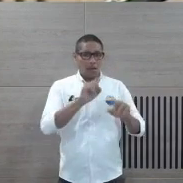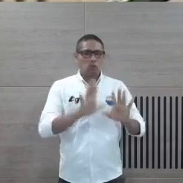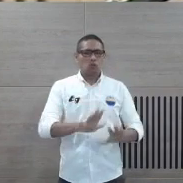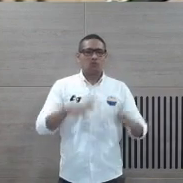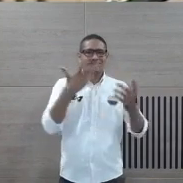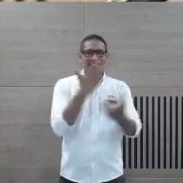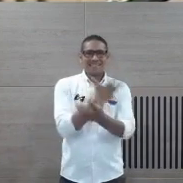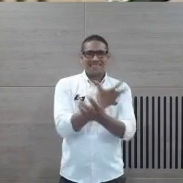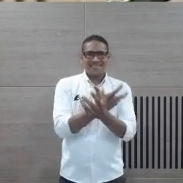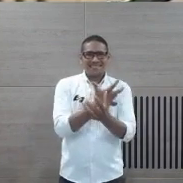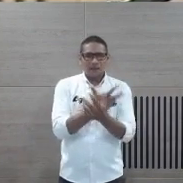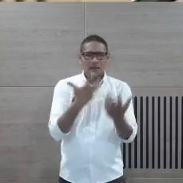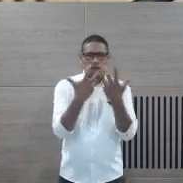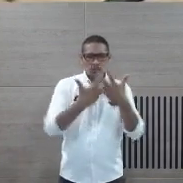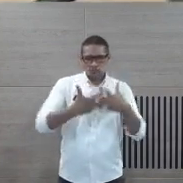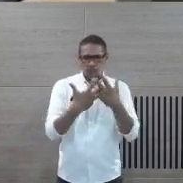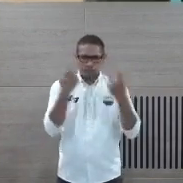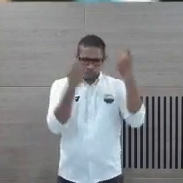encargada.